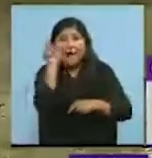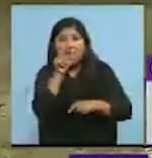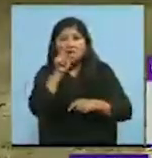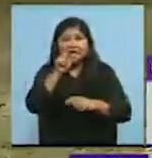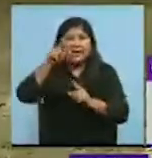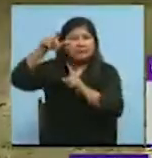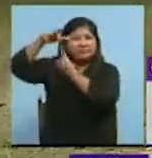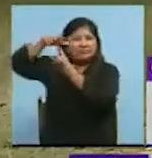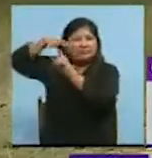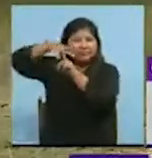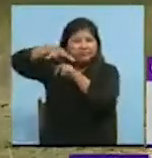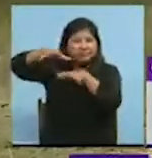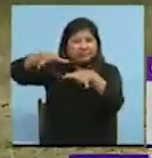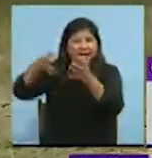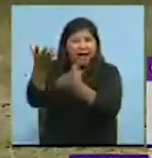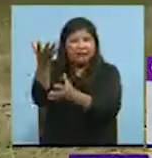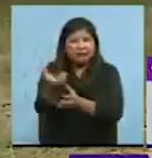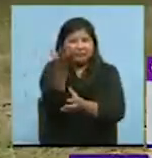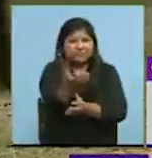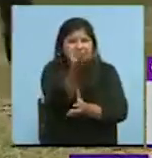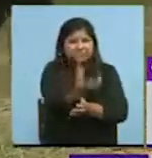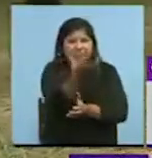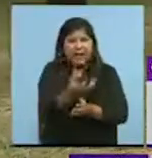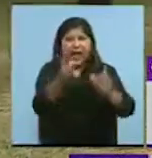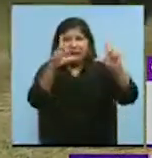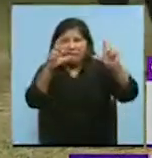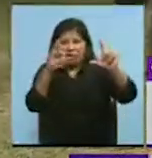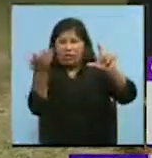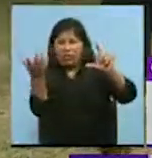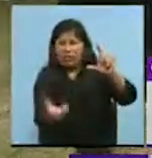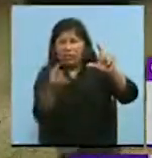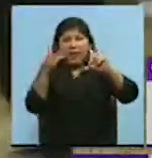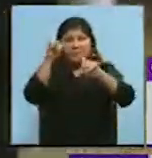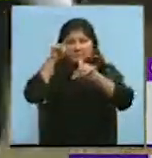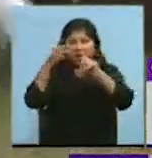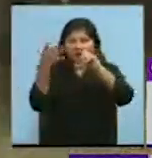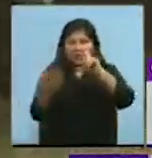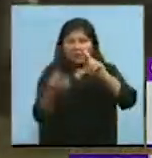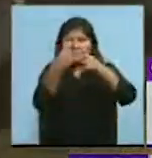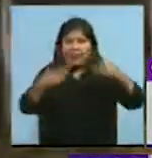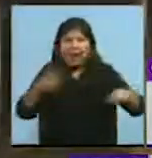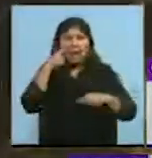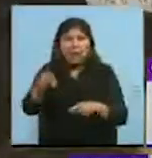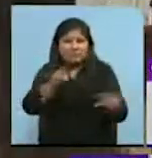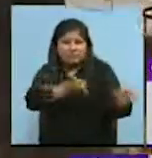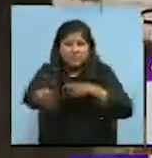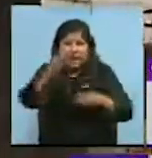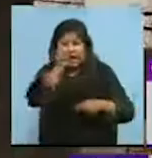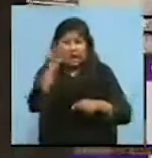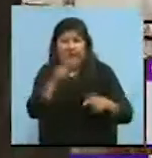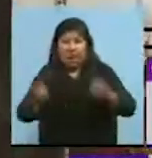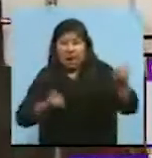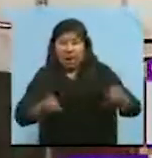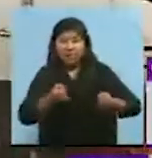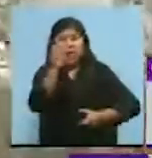radarización fotográfica. La gente se mostraba primero sorprendida y después consultaban si